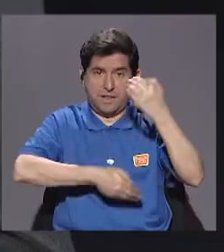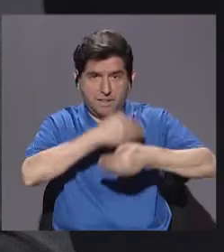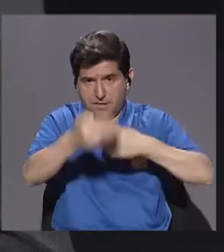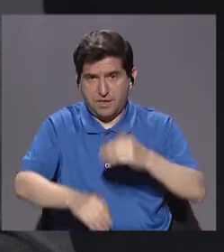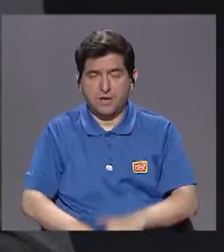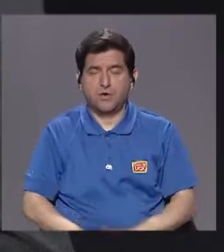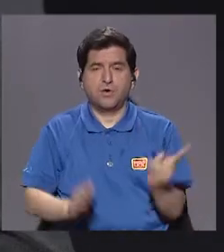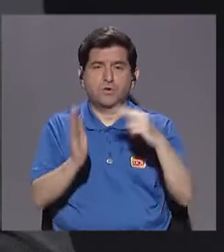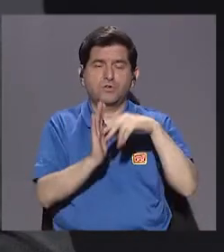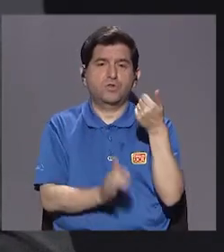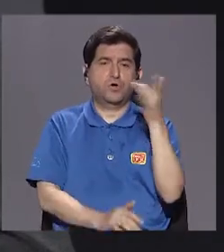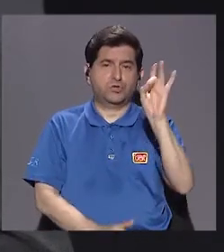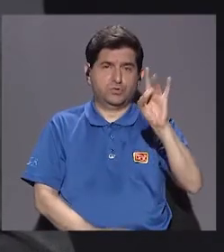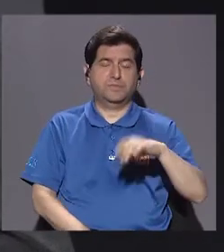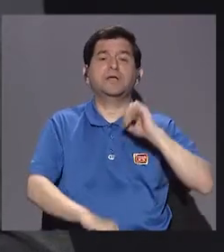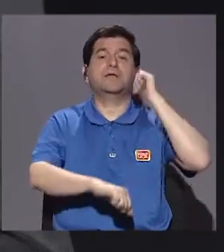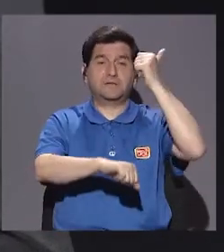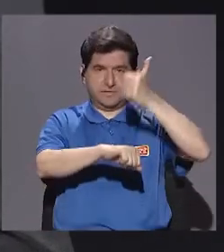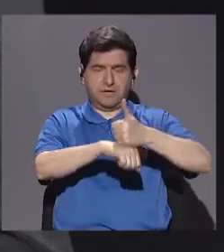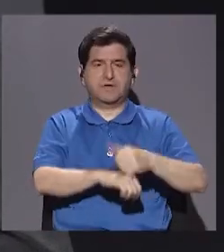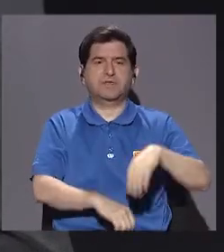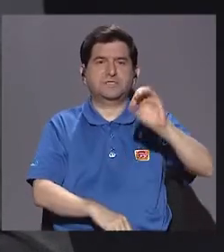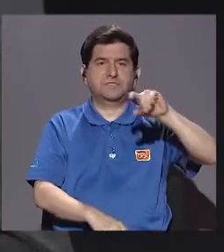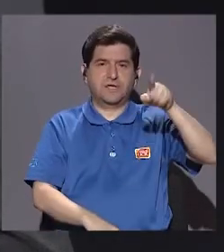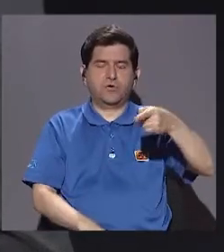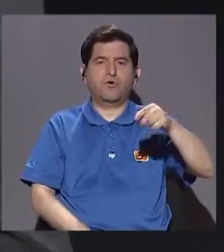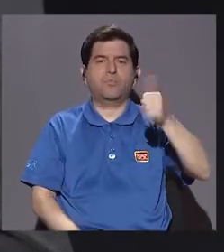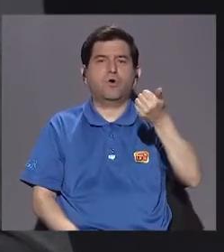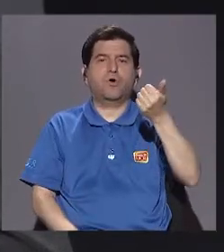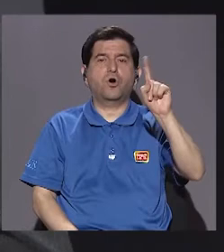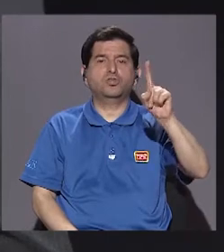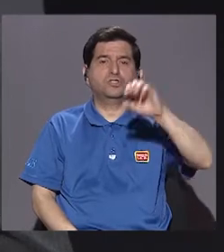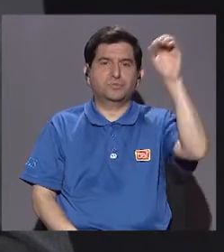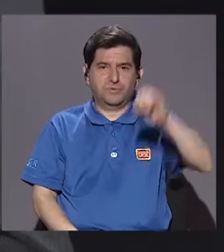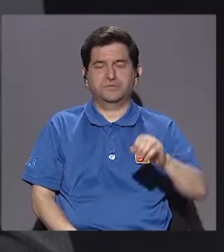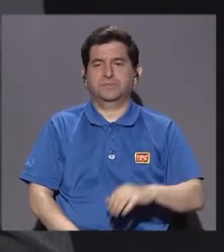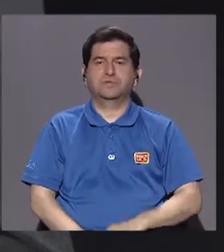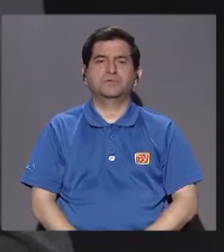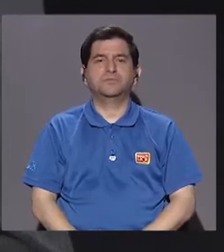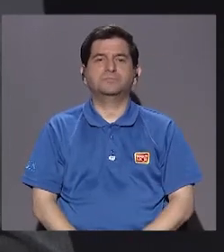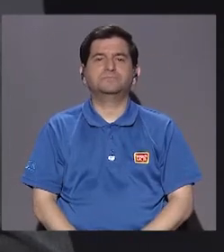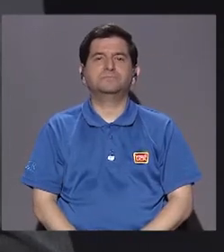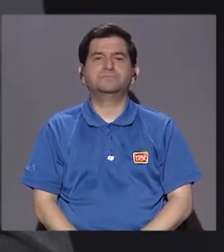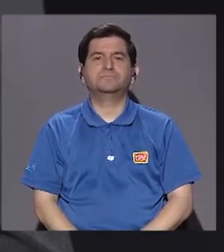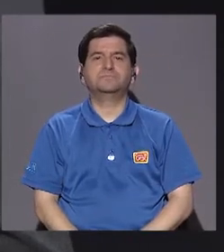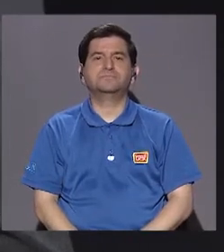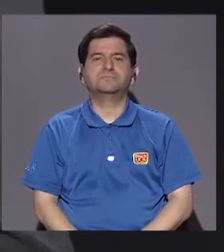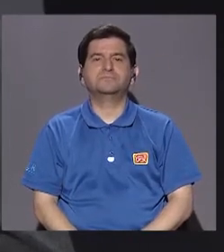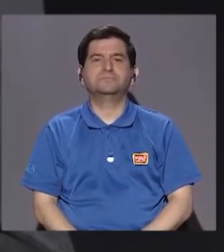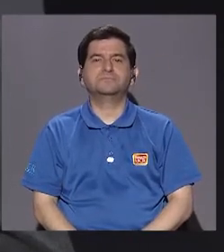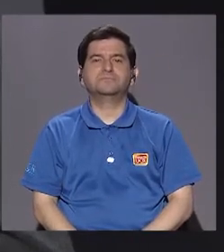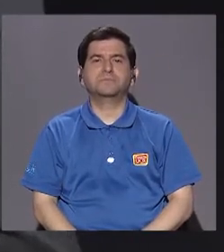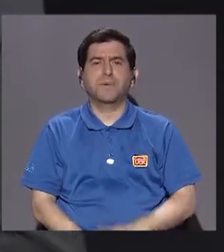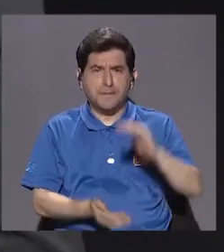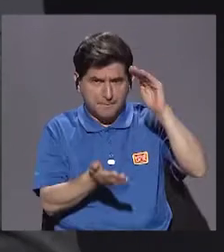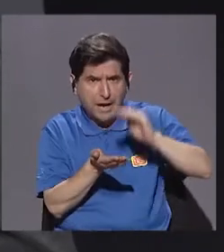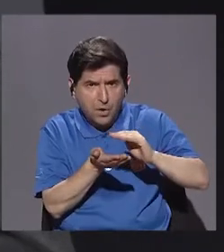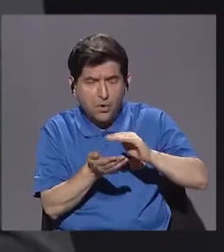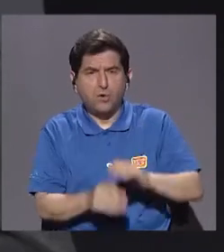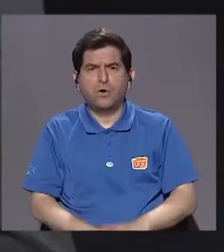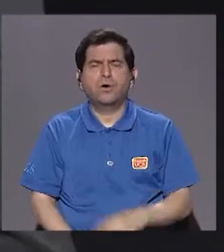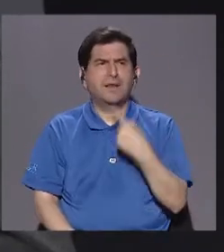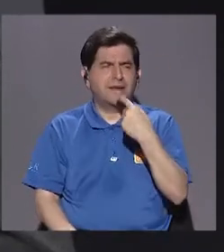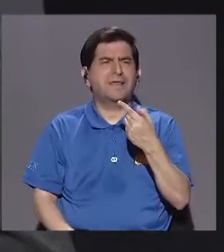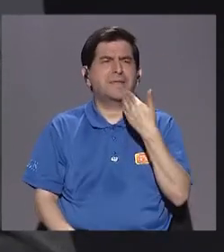del 2018 si se estableció en un 0,11 por ciento bueno entonces este pero sí le